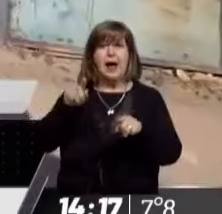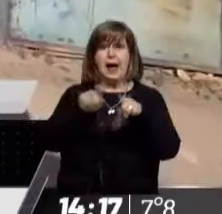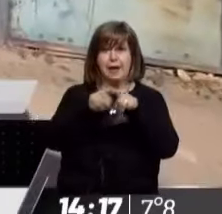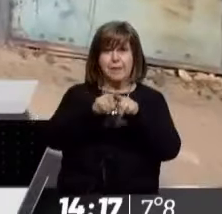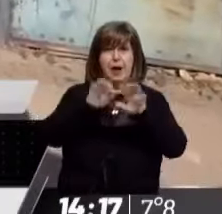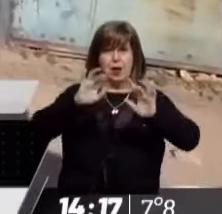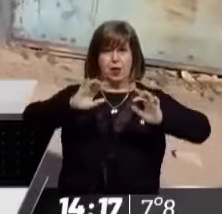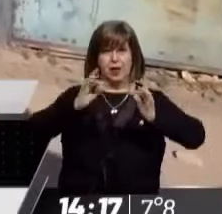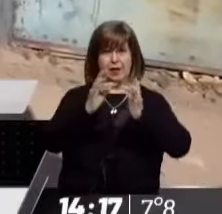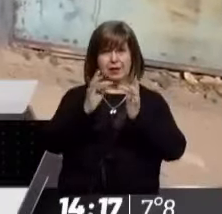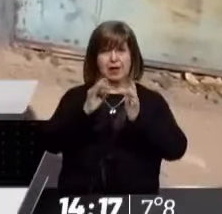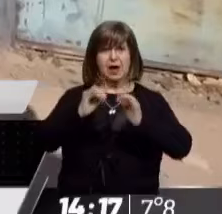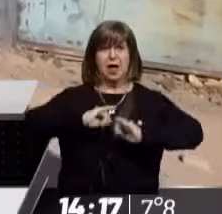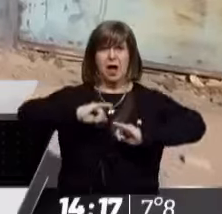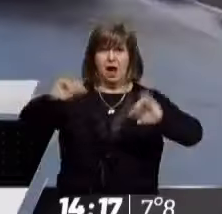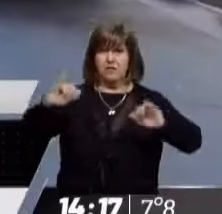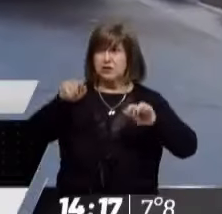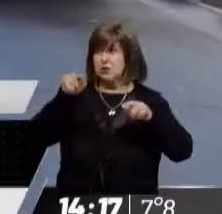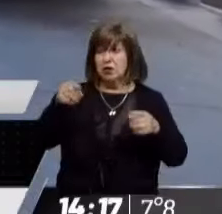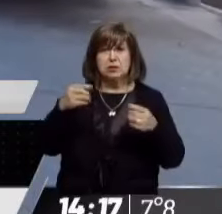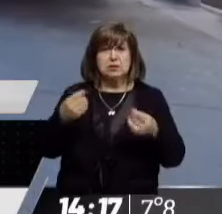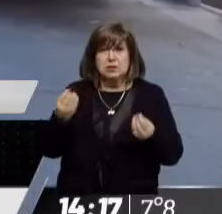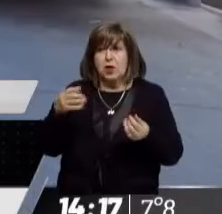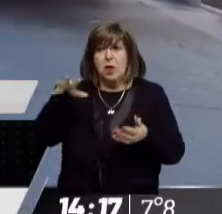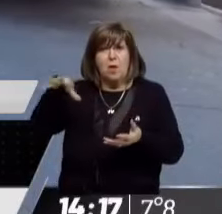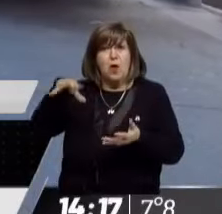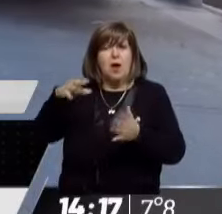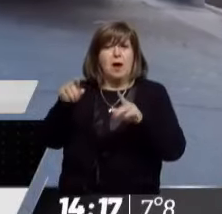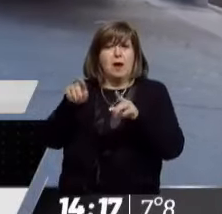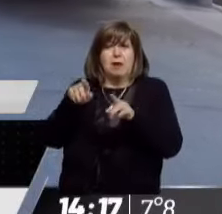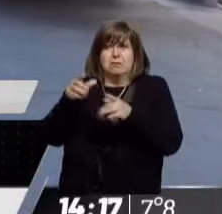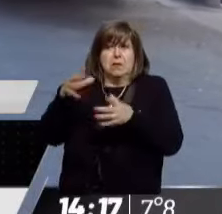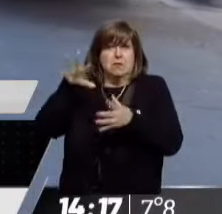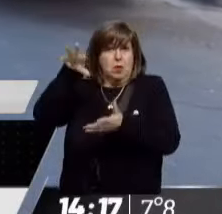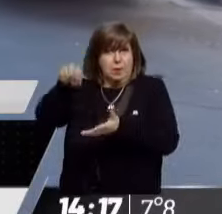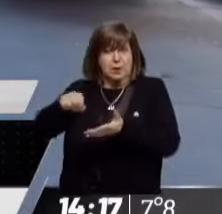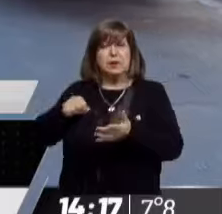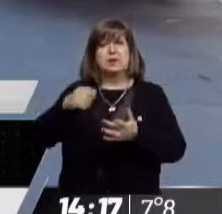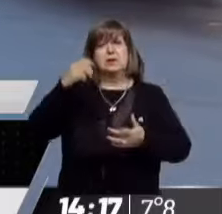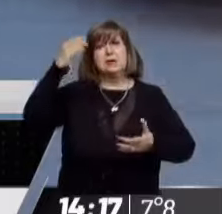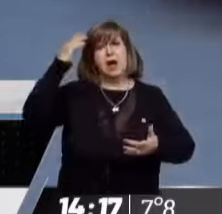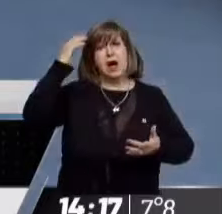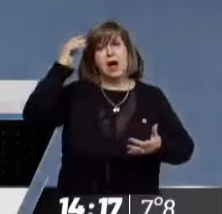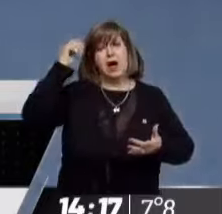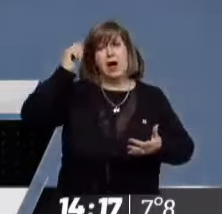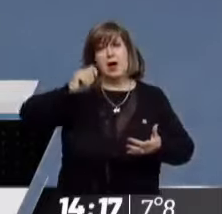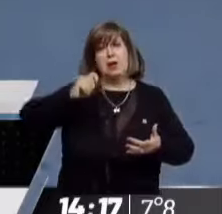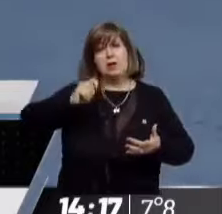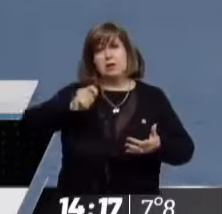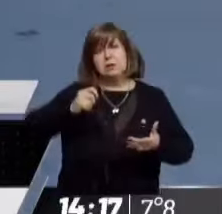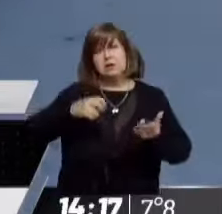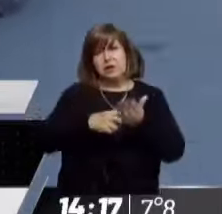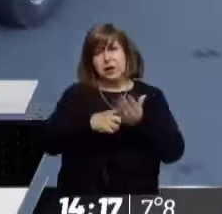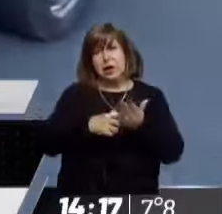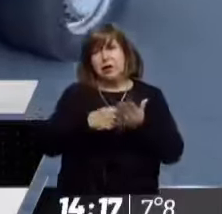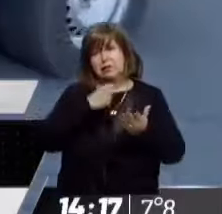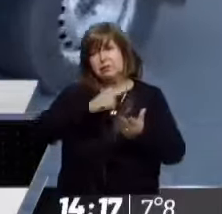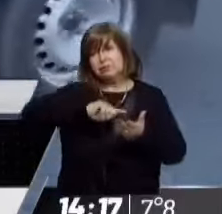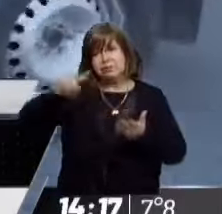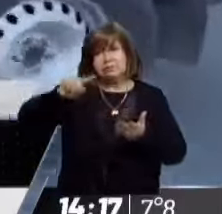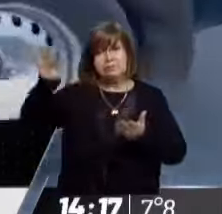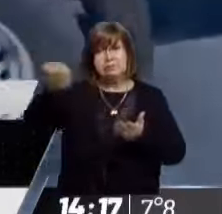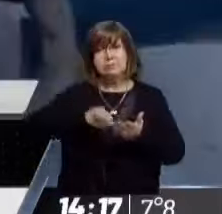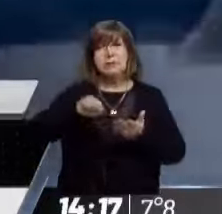internet y se está actuando conforme la directiva que ha dado el poder judicial al respecto del hecho los niños